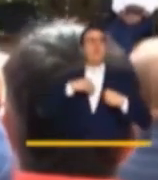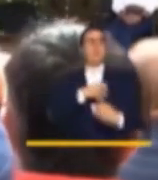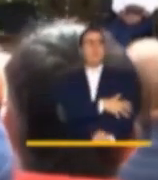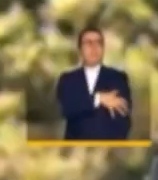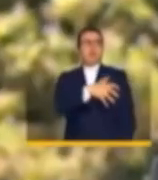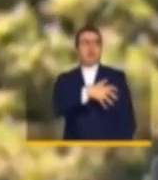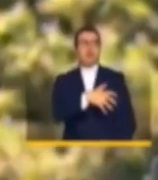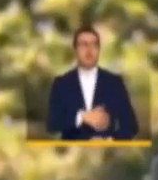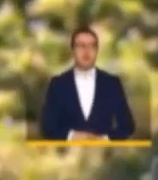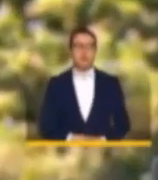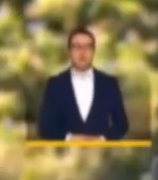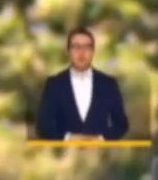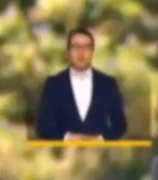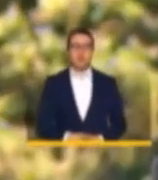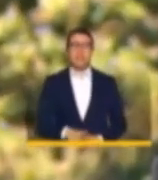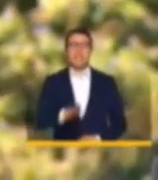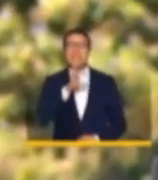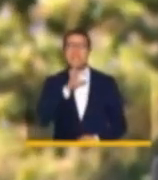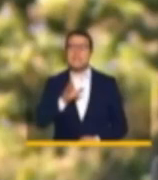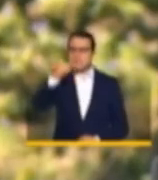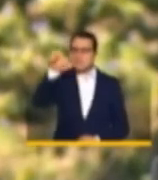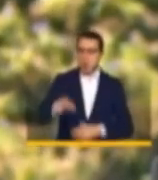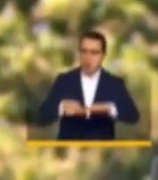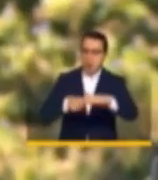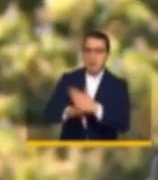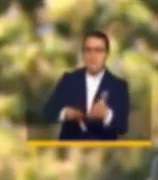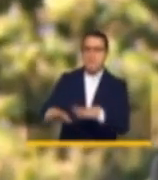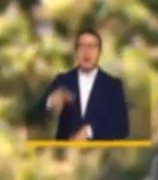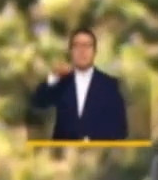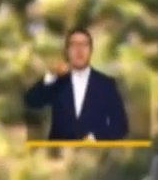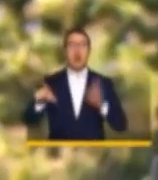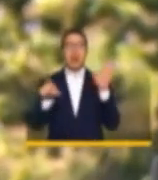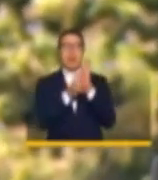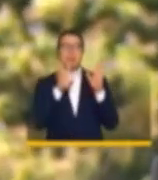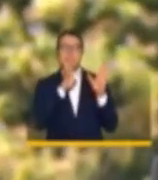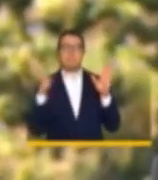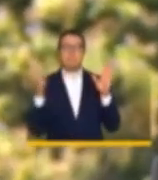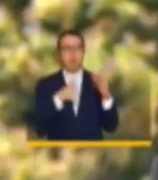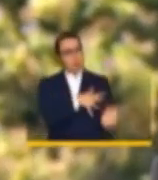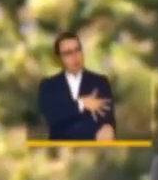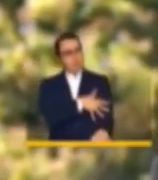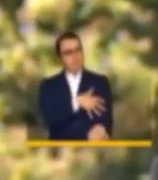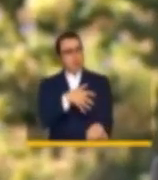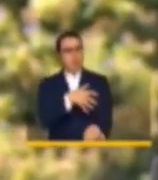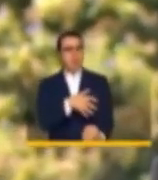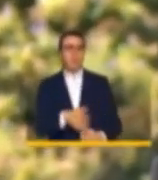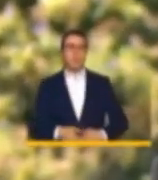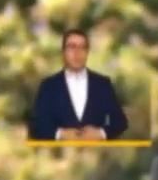igual el Pepe Mujica, ¿no es cierto?, presidentes